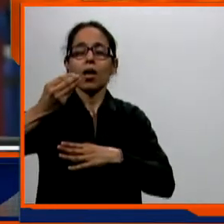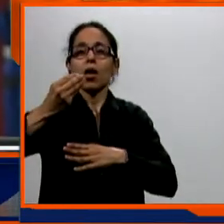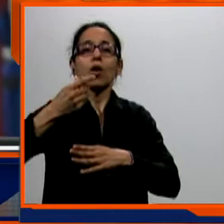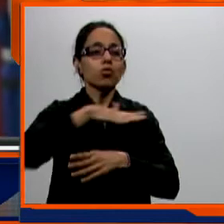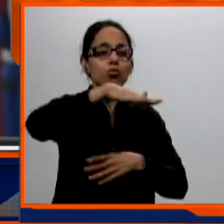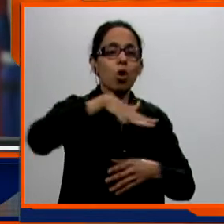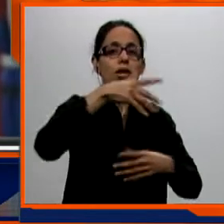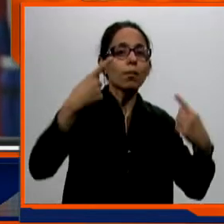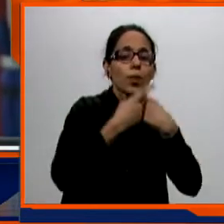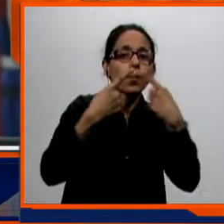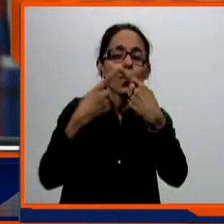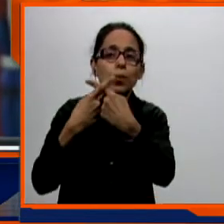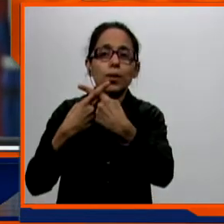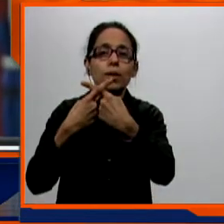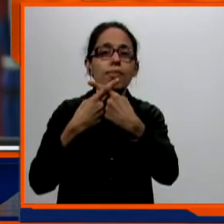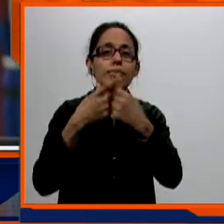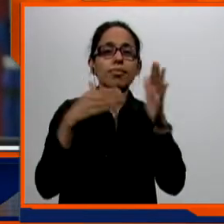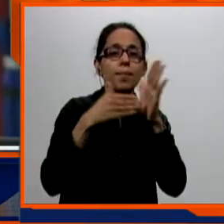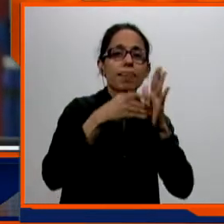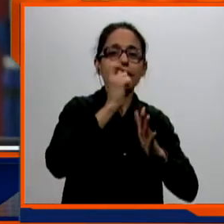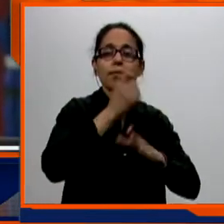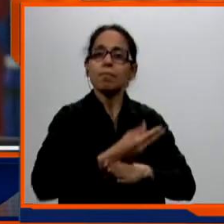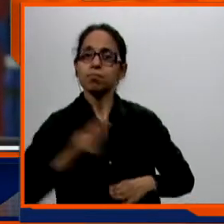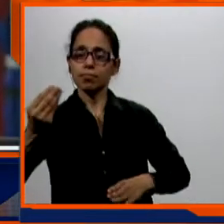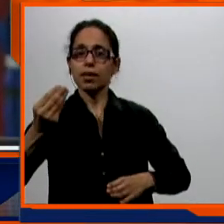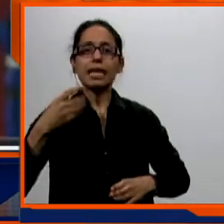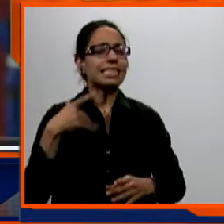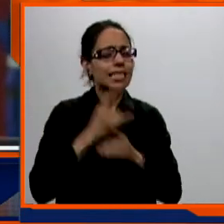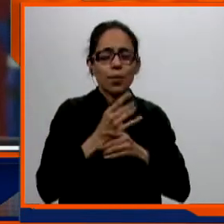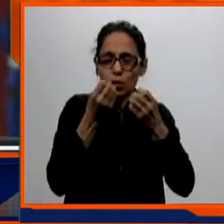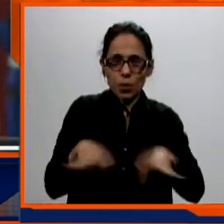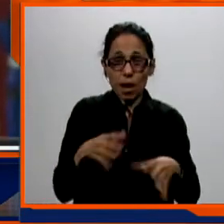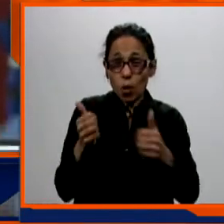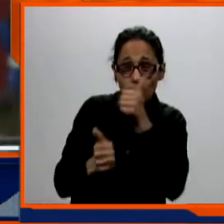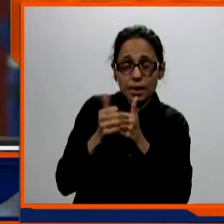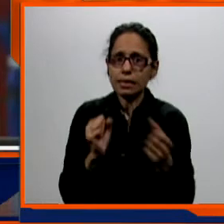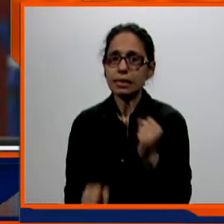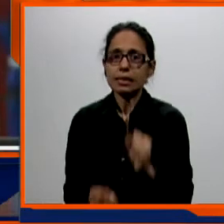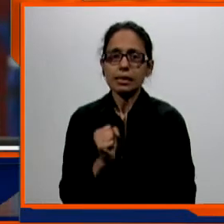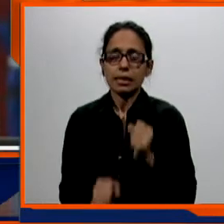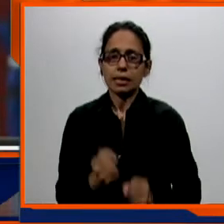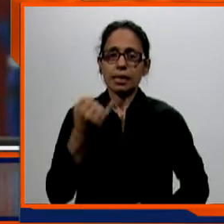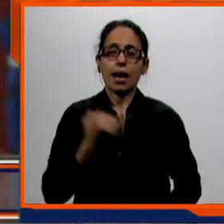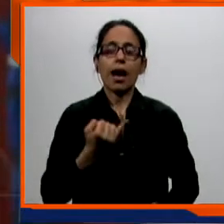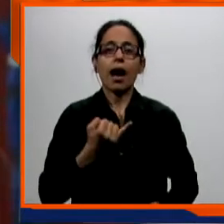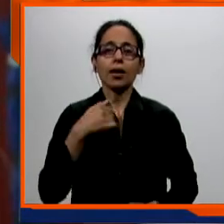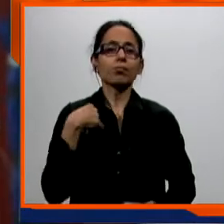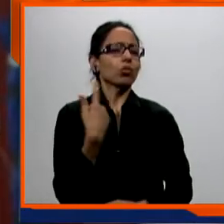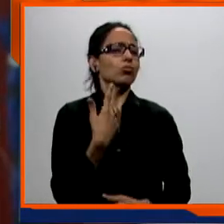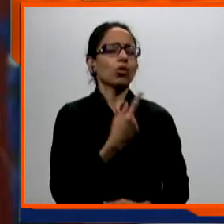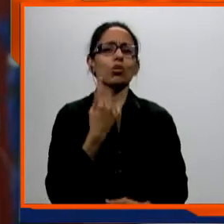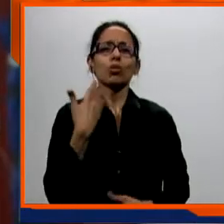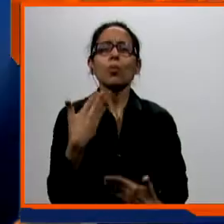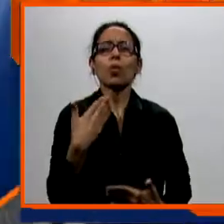zona. Siempre hay mucha ansiedad cuando uno empieza a competir. Así que bueno, por suerte pudimos hacer la